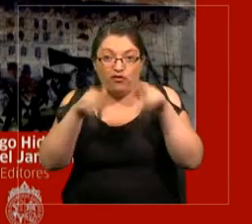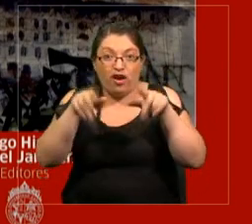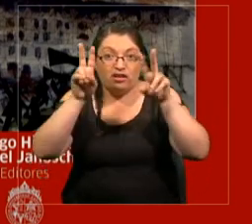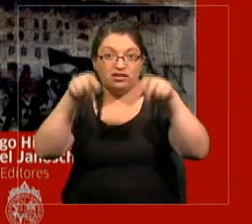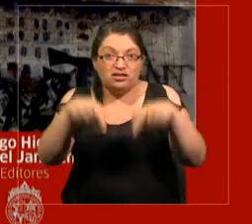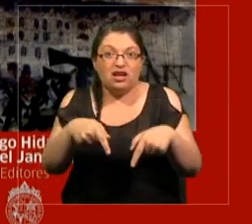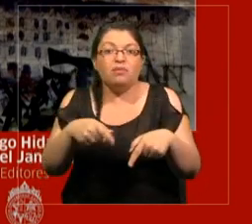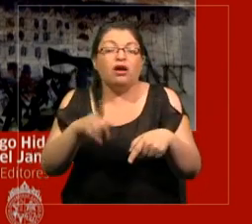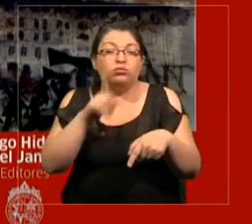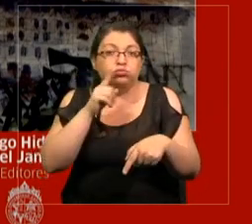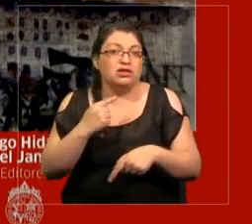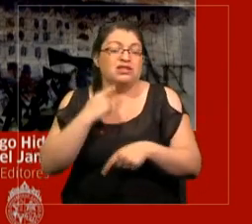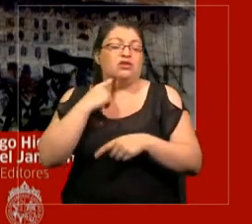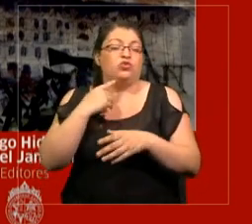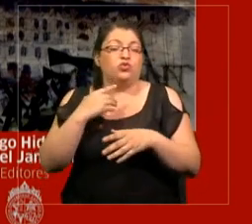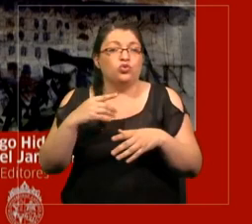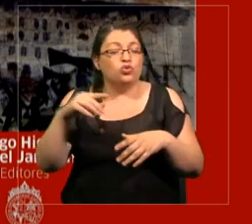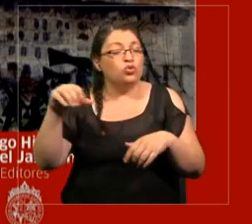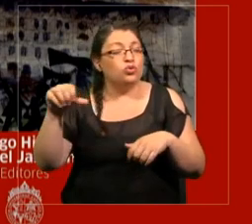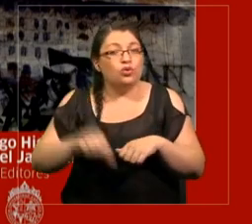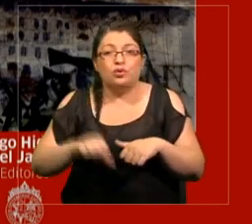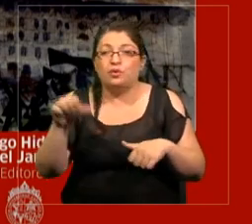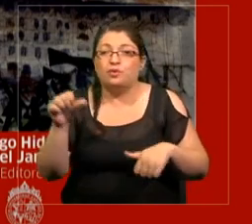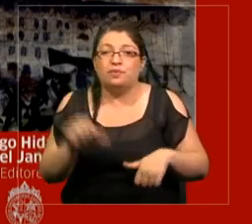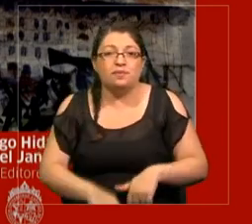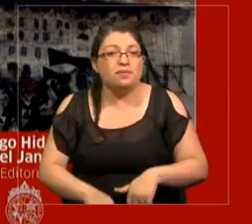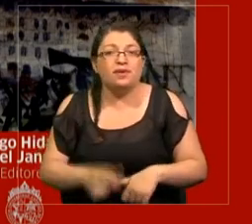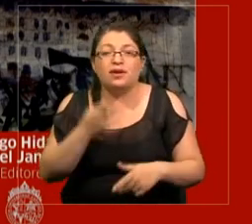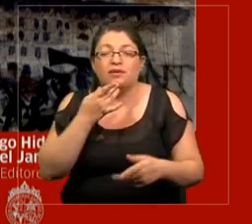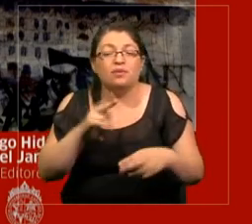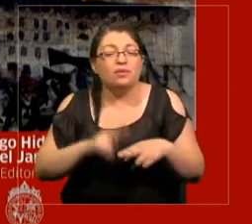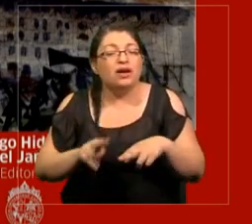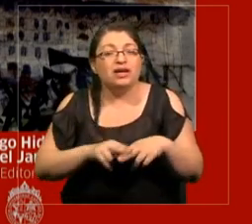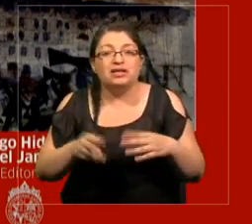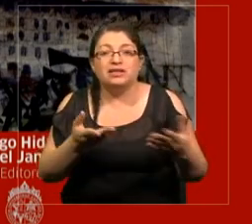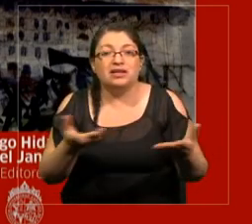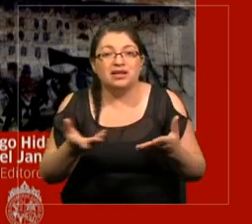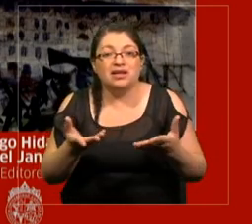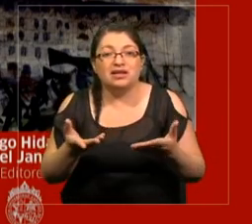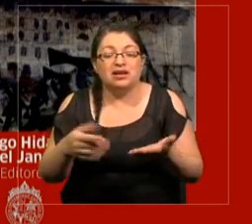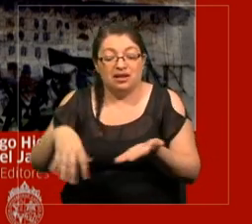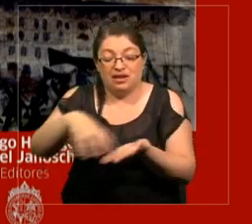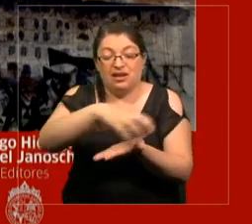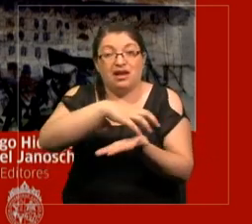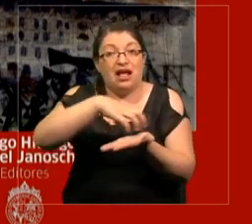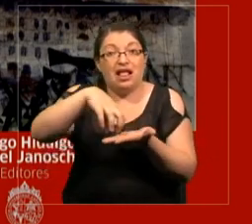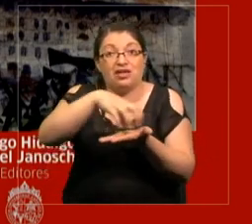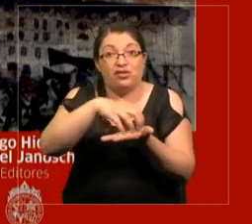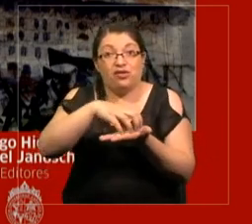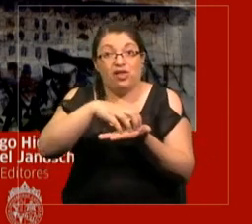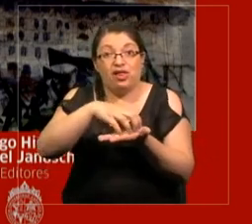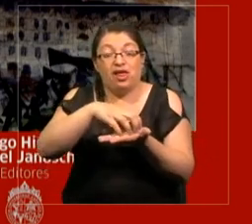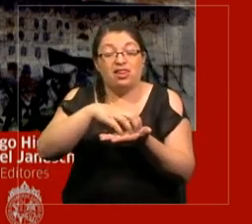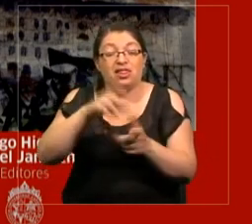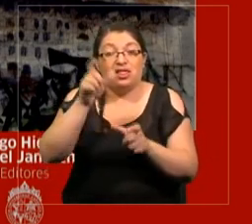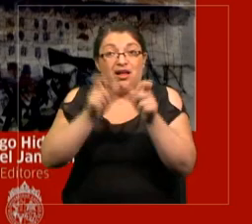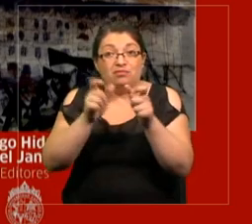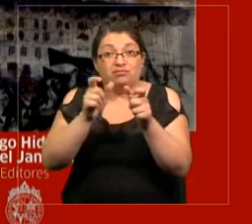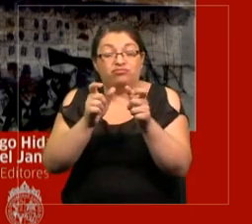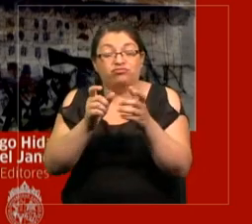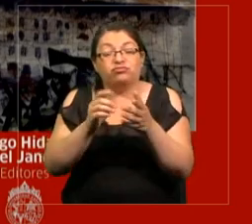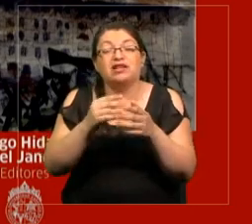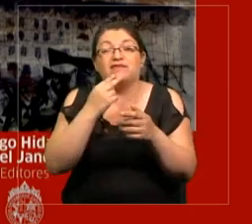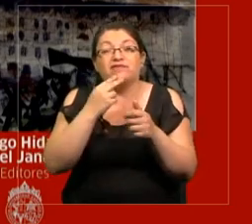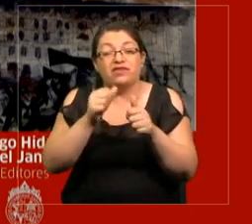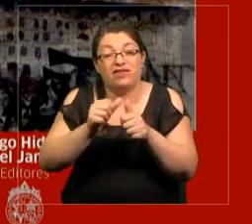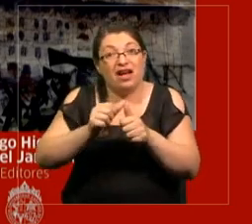tienen impactos bastante negativos en el sentido en que generan un desplazamiento de población debido al